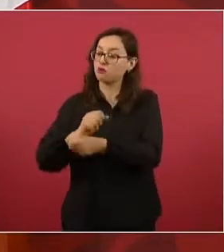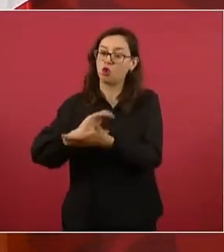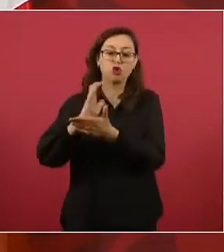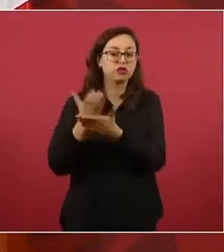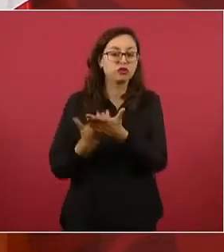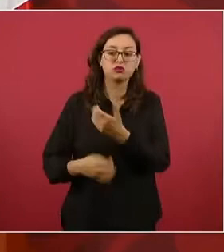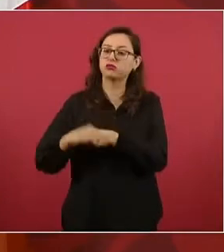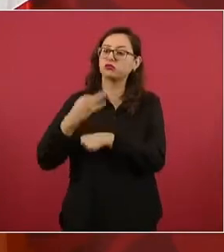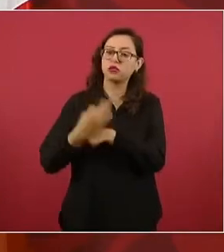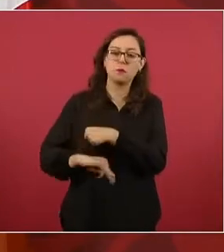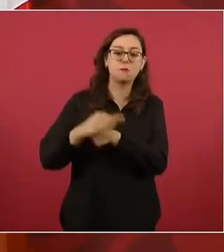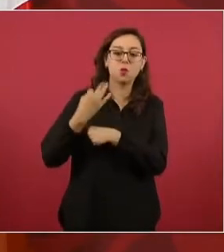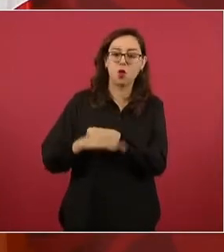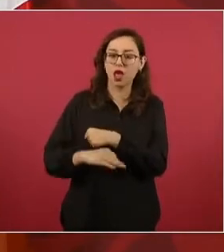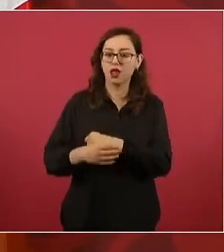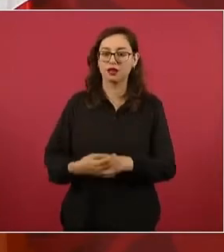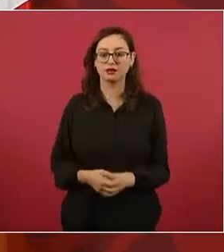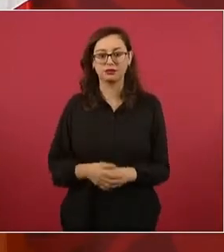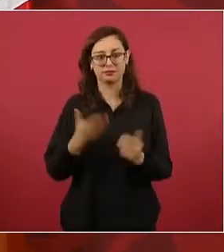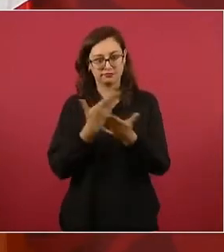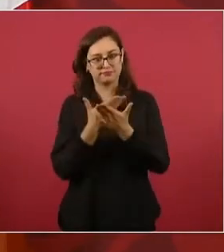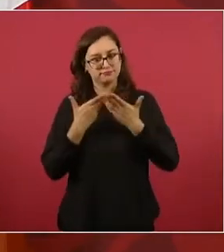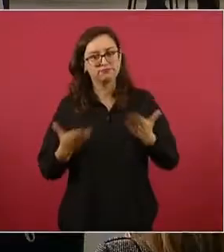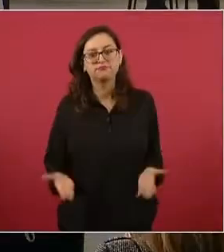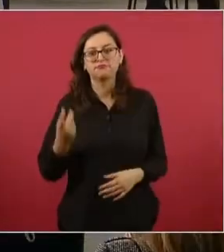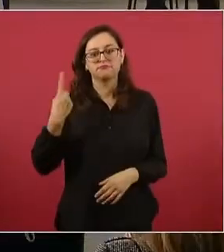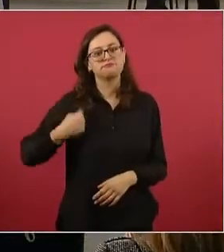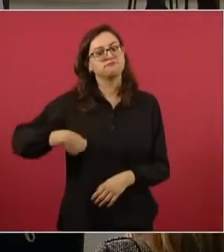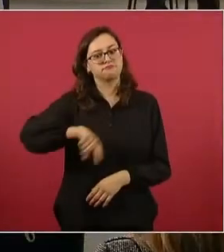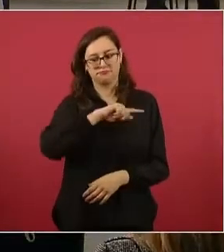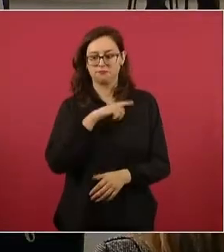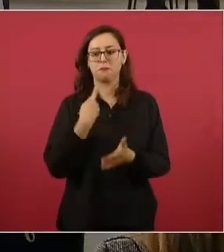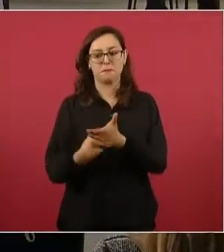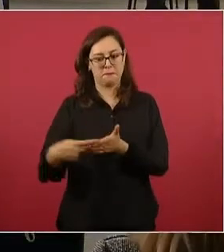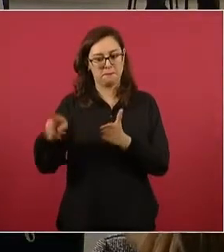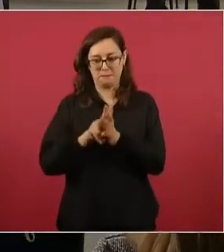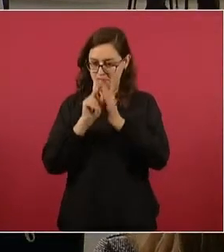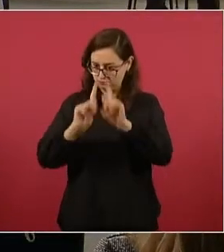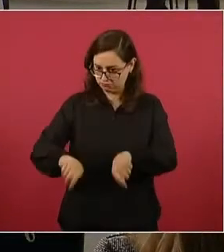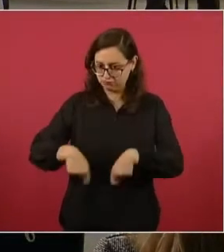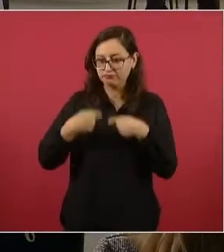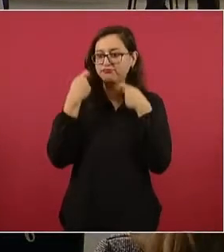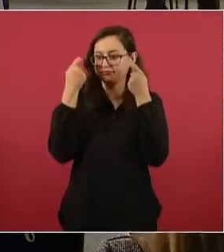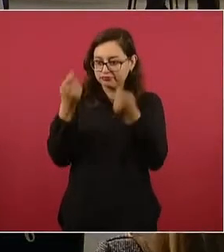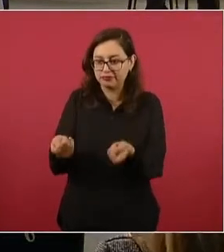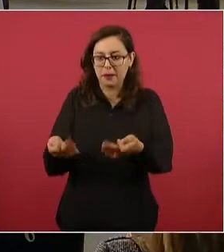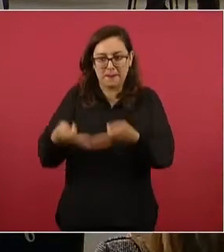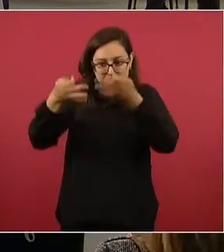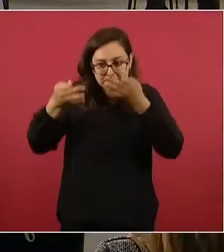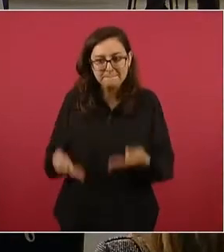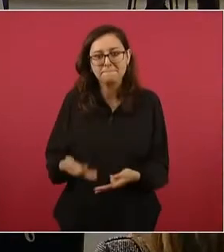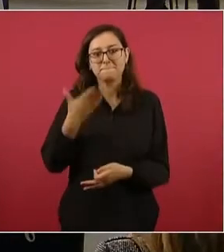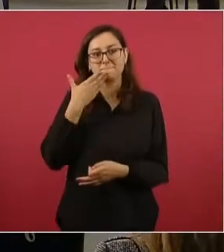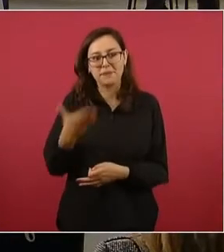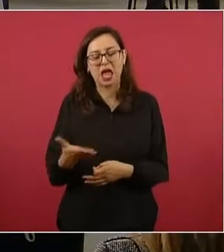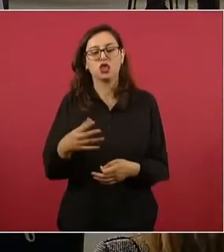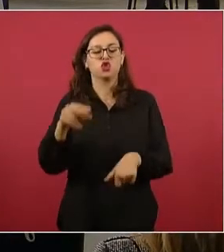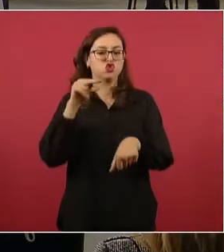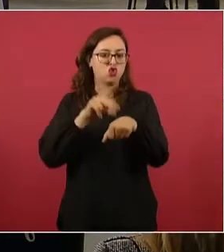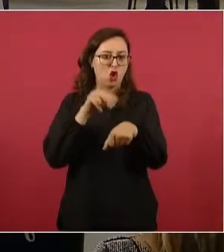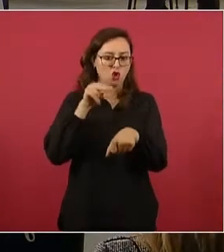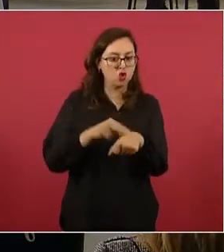Entonces, el compromiso es basificarlos, tener médicos generales, médicos